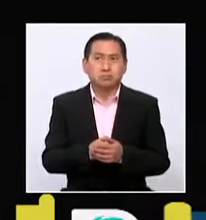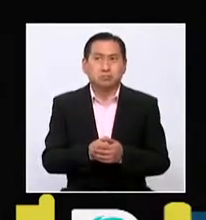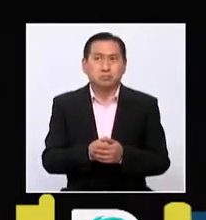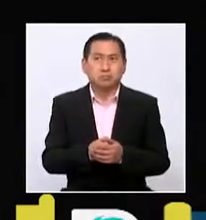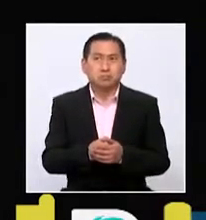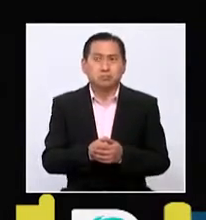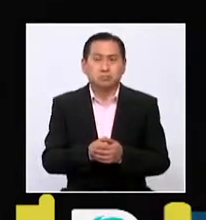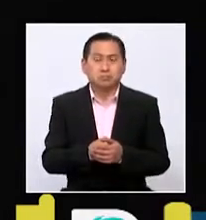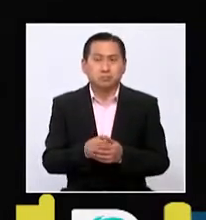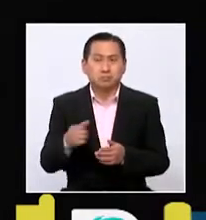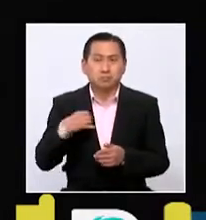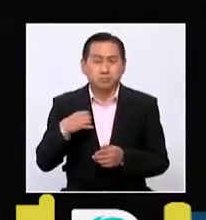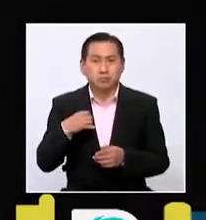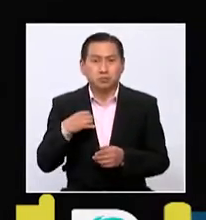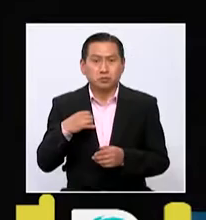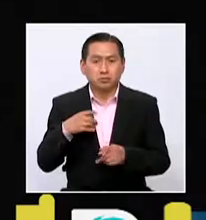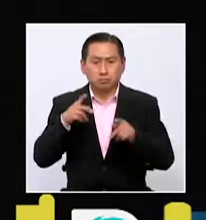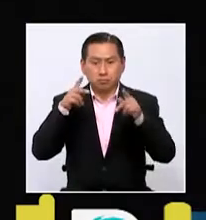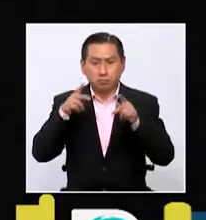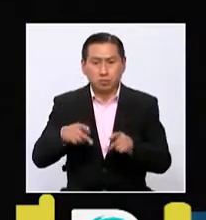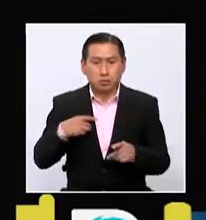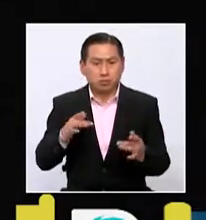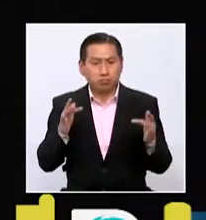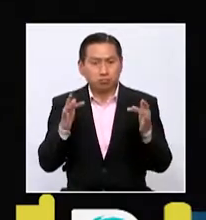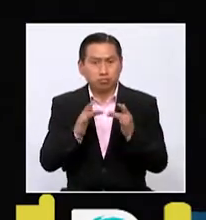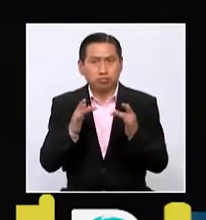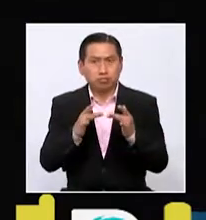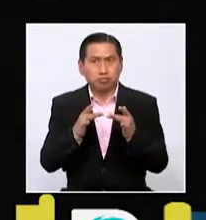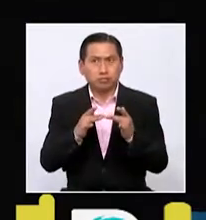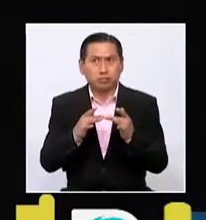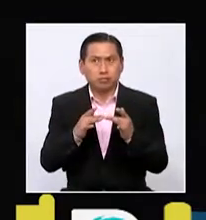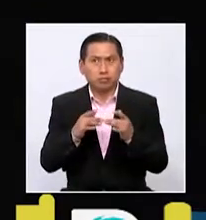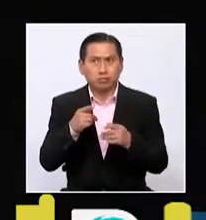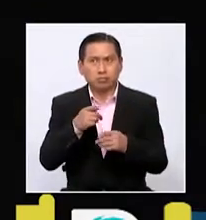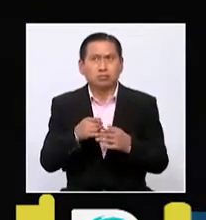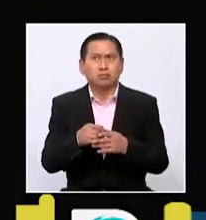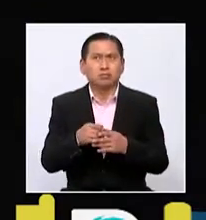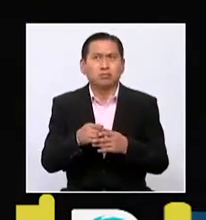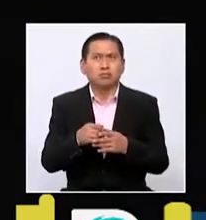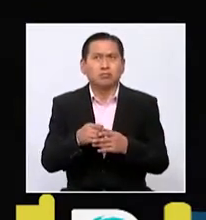Me llegué a través de una persona, una llegada a mí,